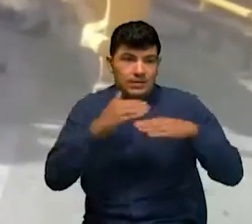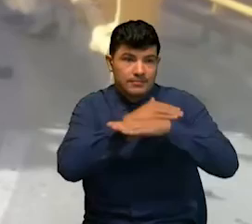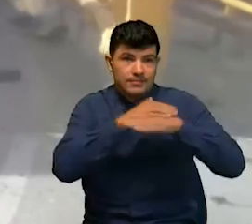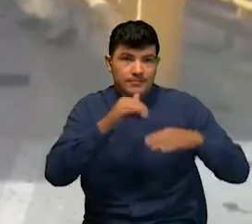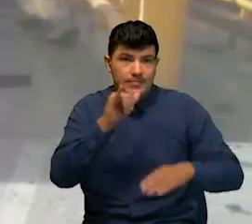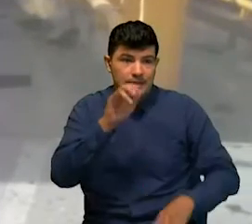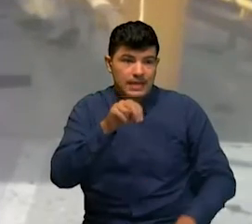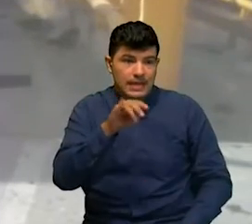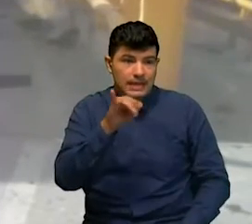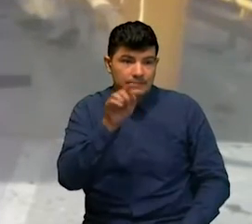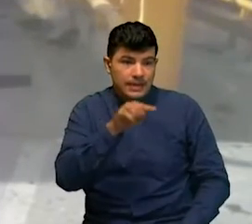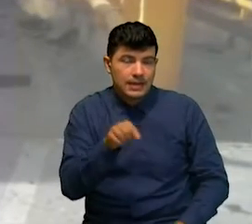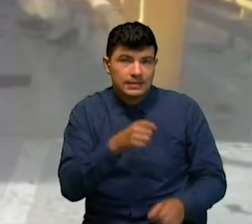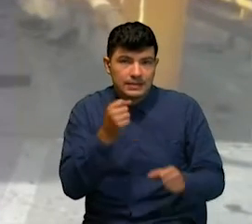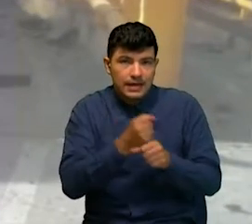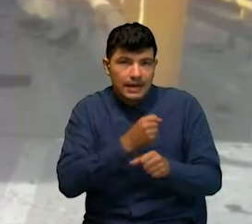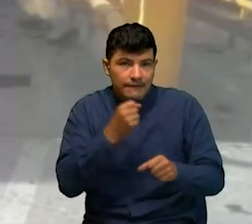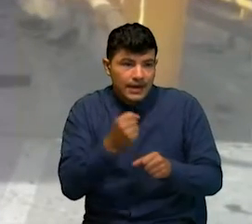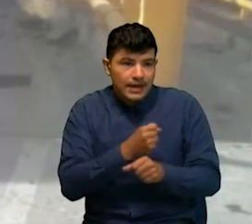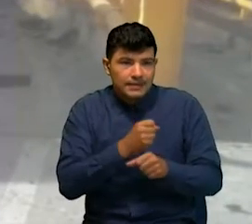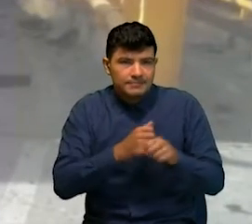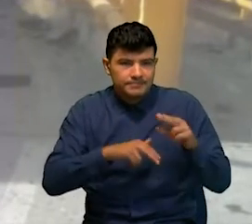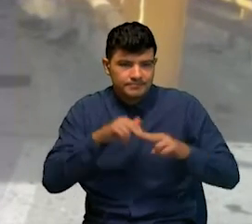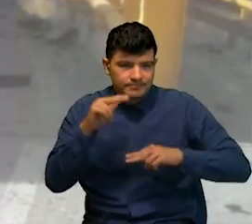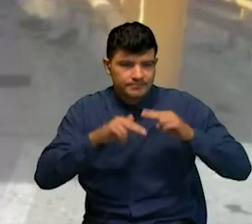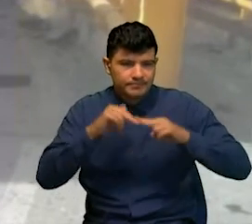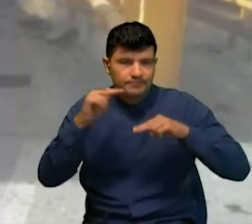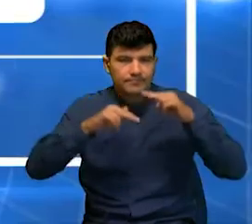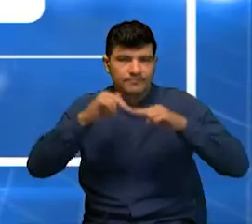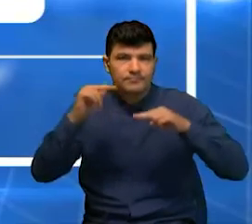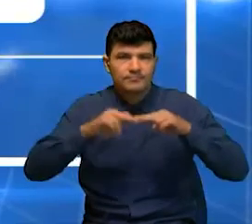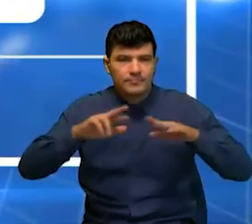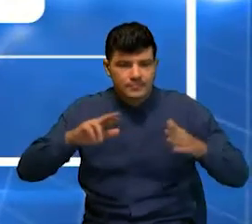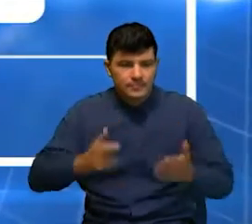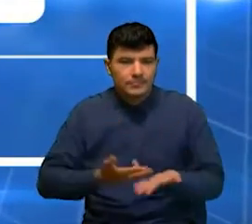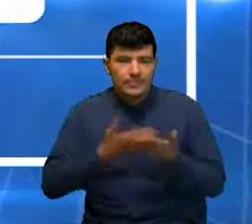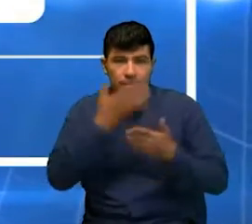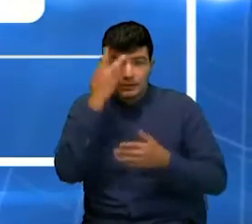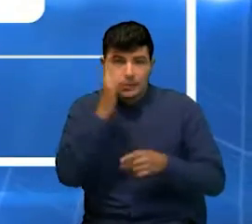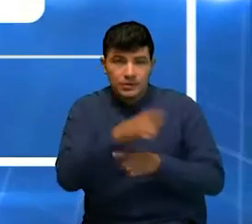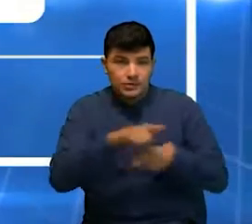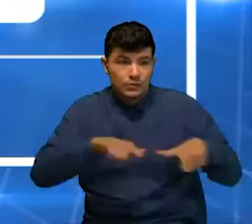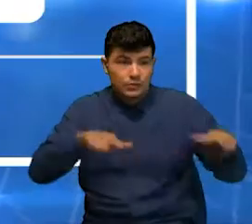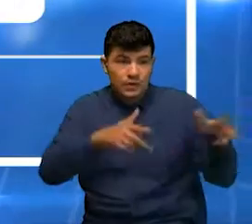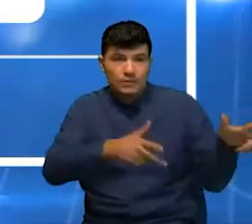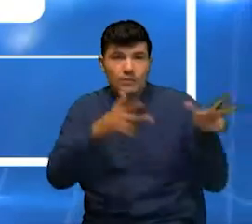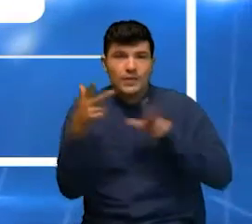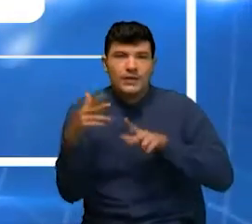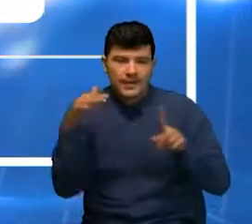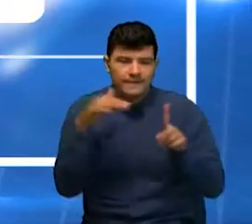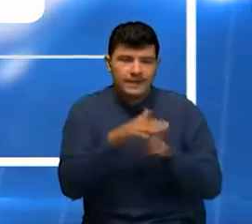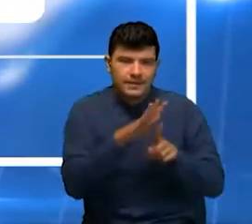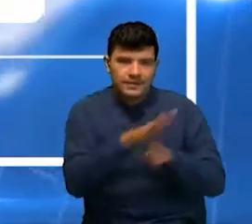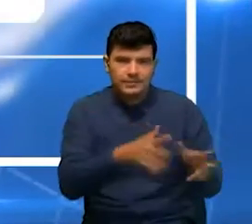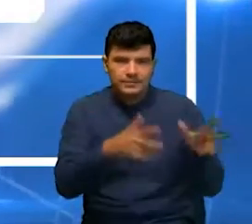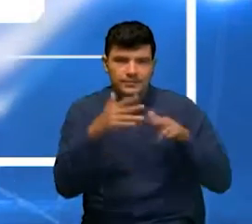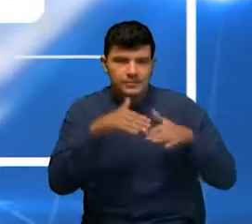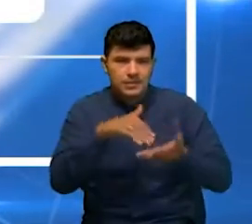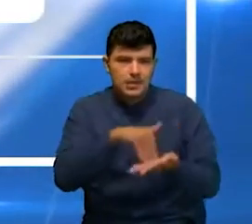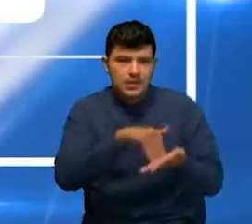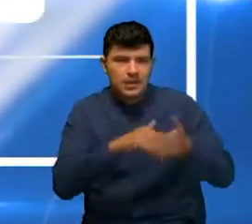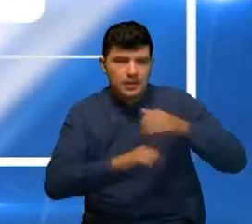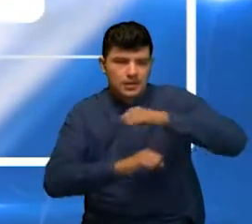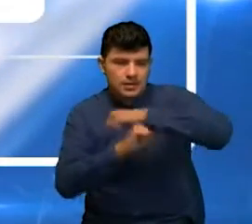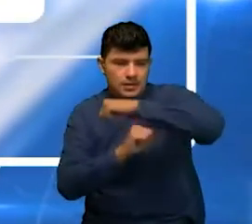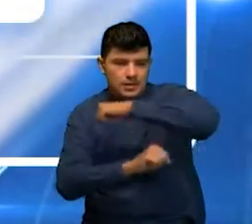ya que son graves las afectaciones que sufrió el puente en ese sector. Este artefacto explosivo pues causó daños en